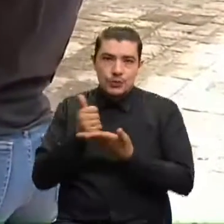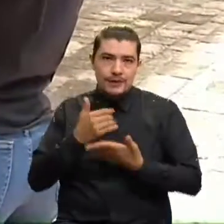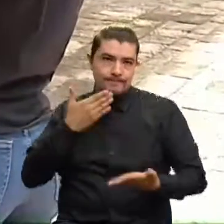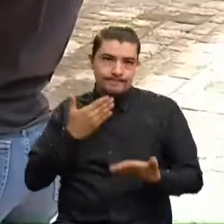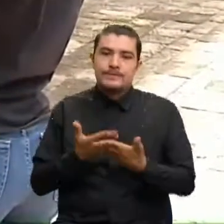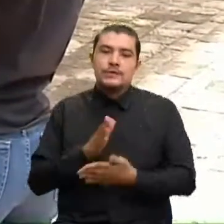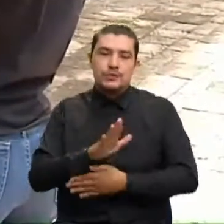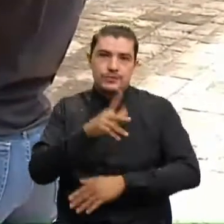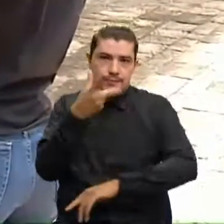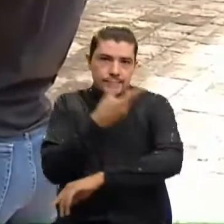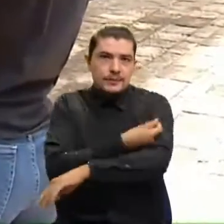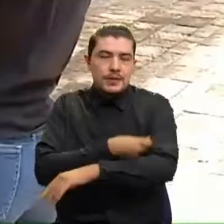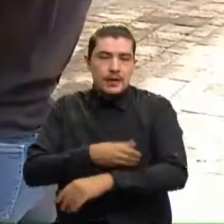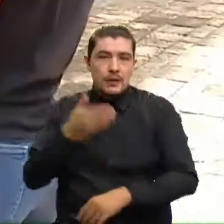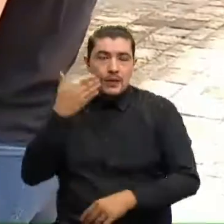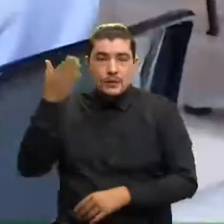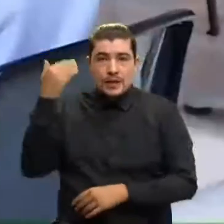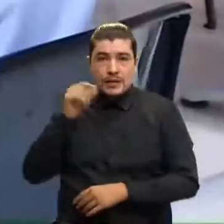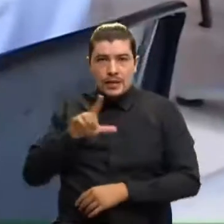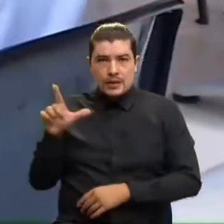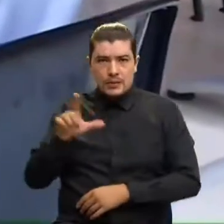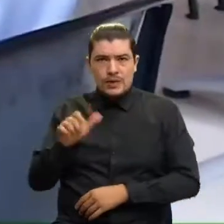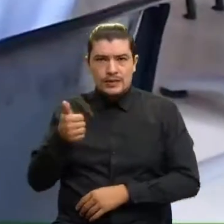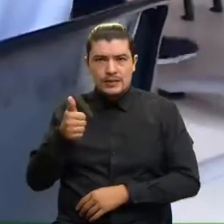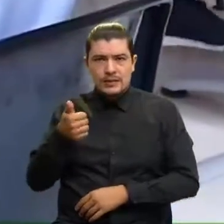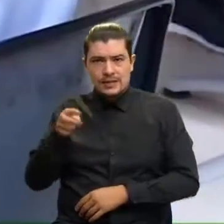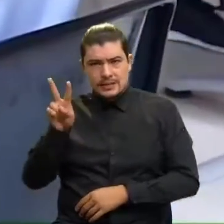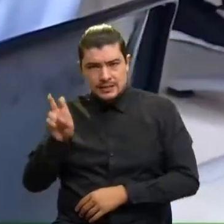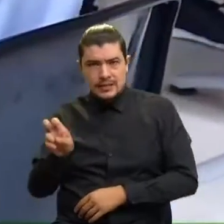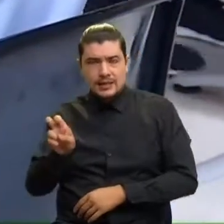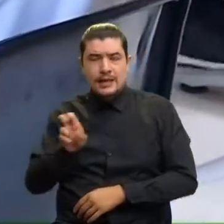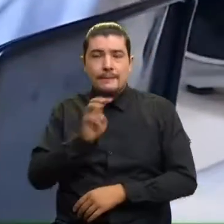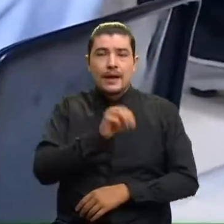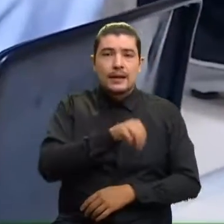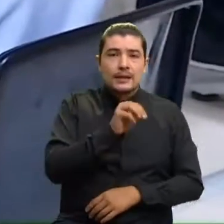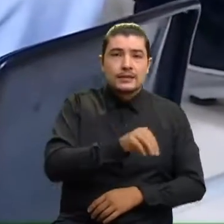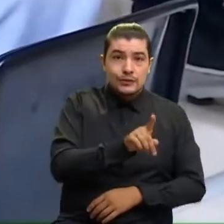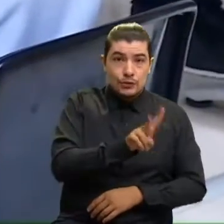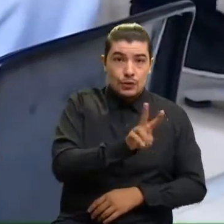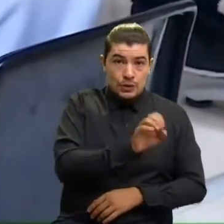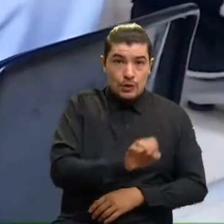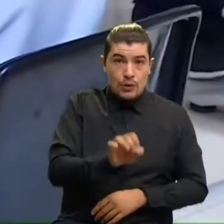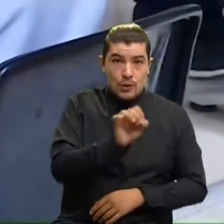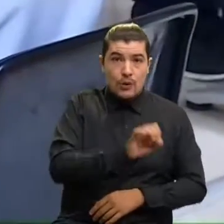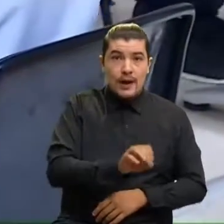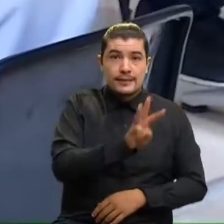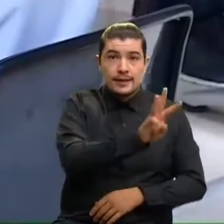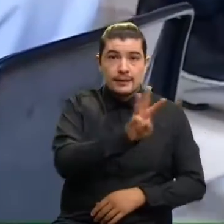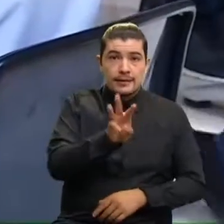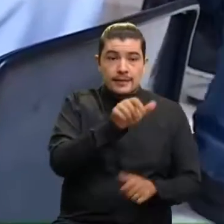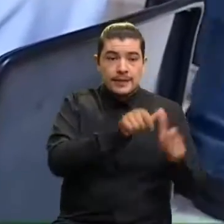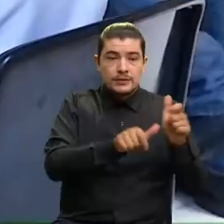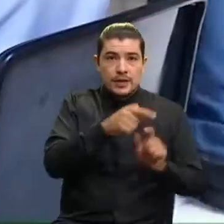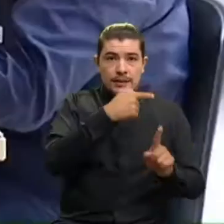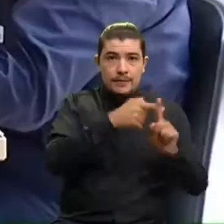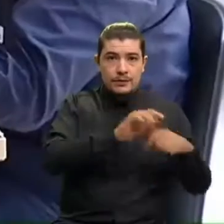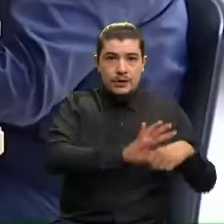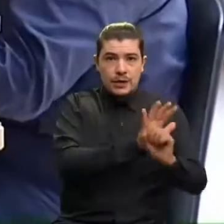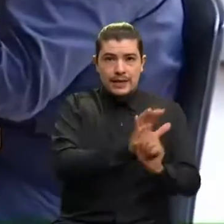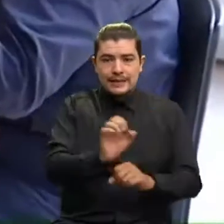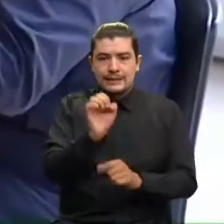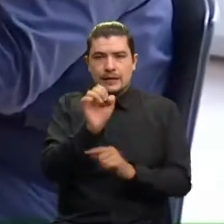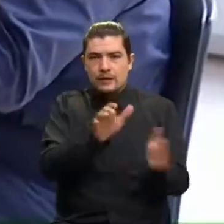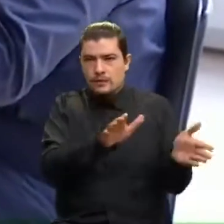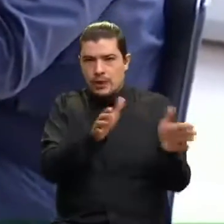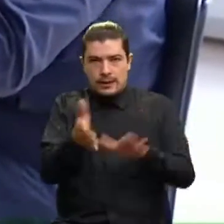31 casos positivos por COVID-19 y una persona fallecida. El martes 12 de octubre se registraron 33 contagios y ninguna persona